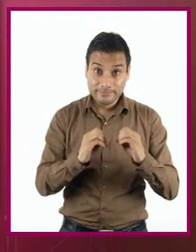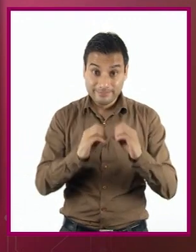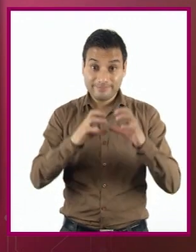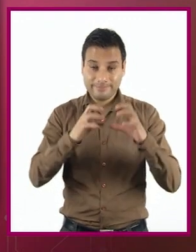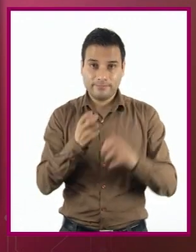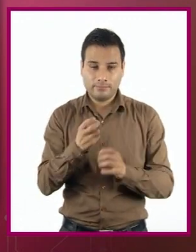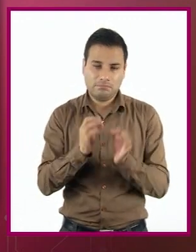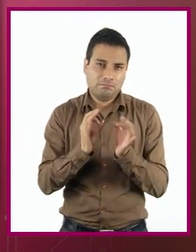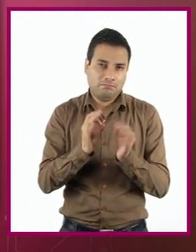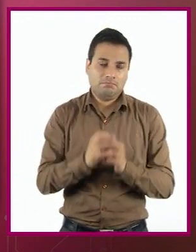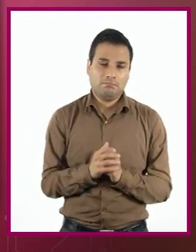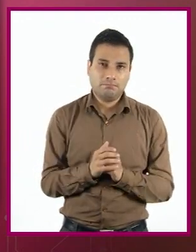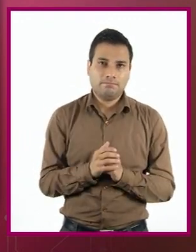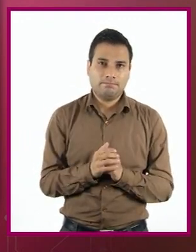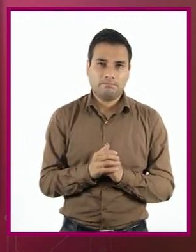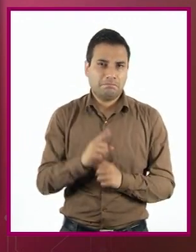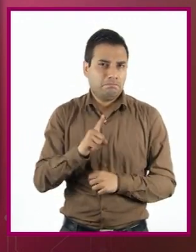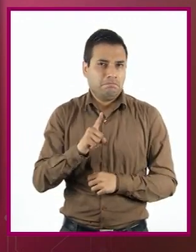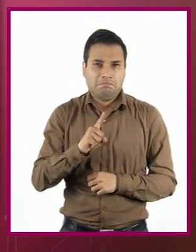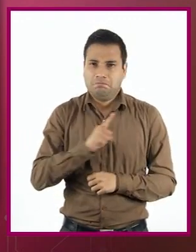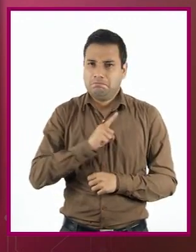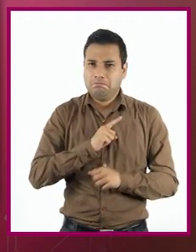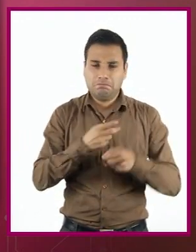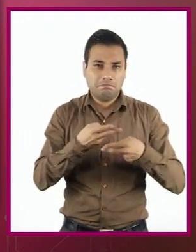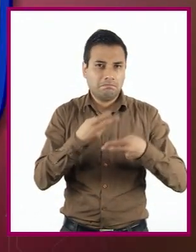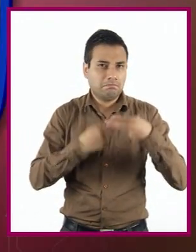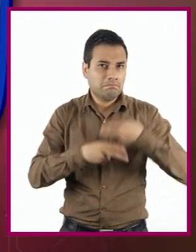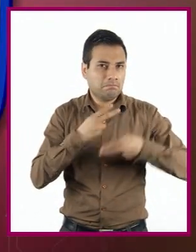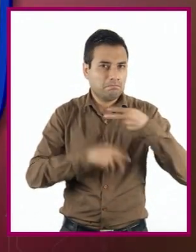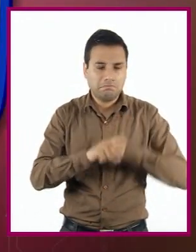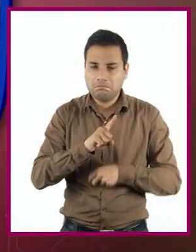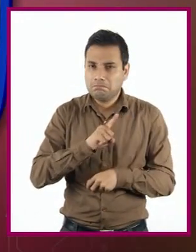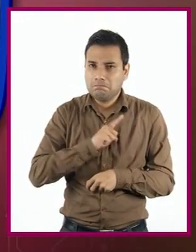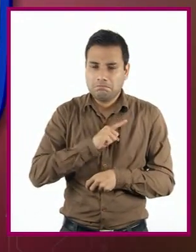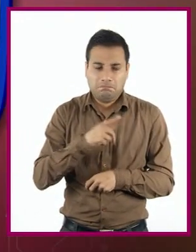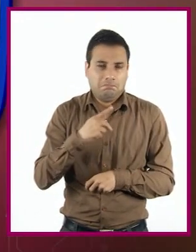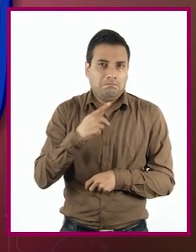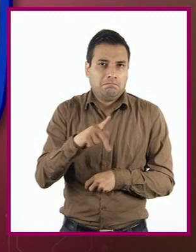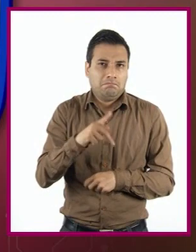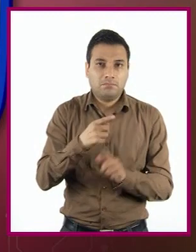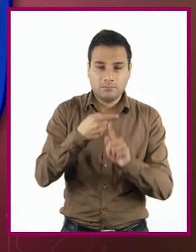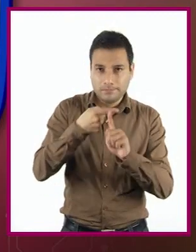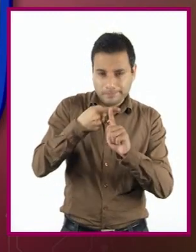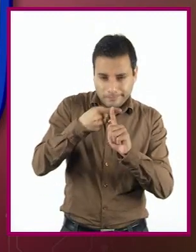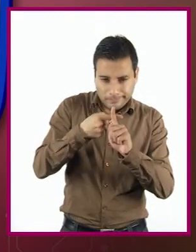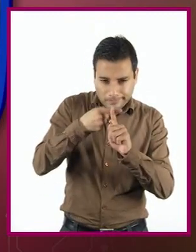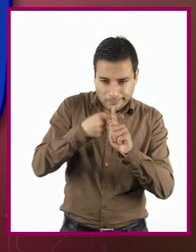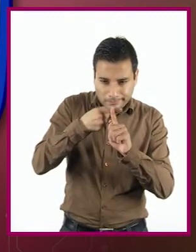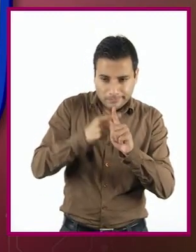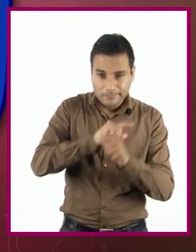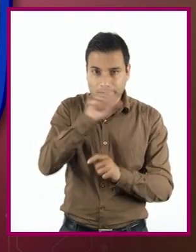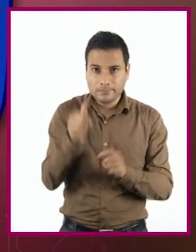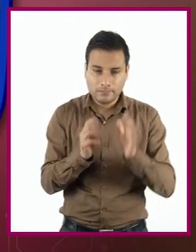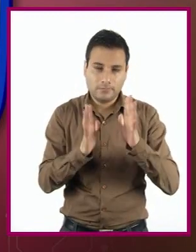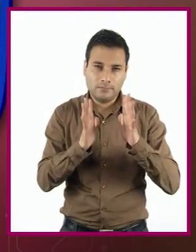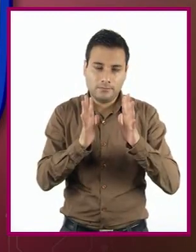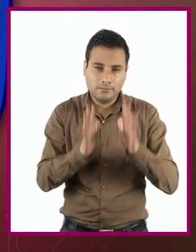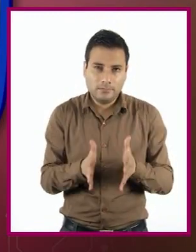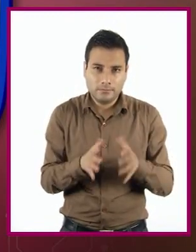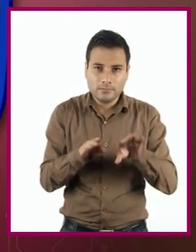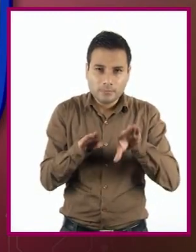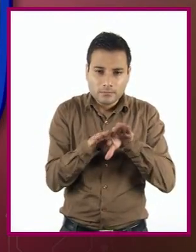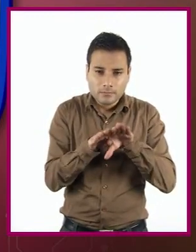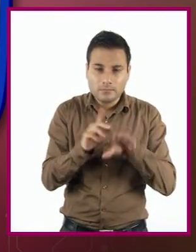floculando, nada más variando la temperatura, y se autolice variando la temperatura para luego nada más texturizar